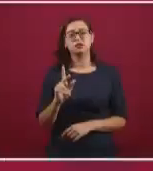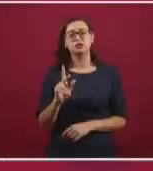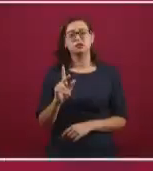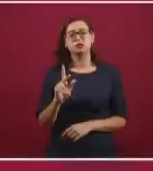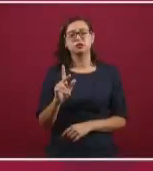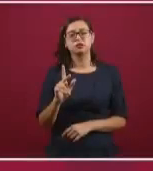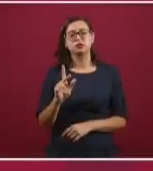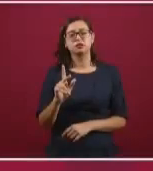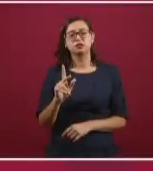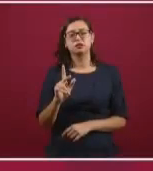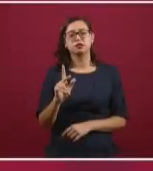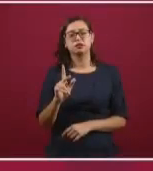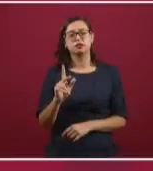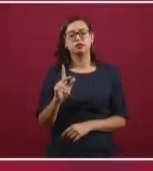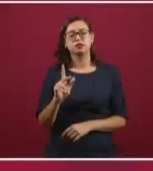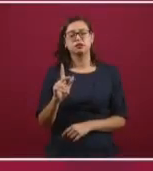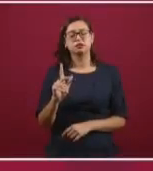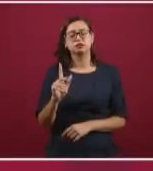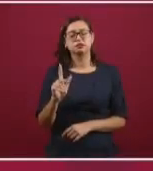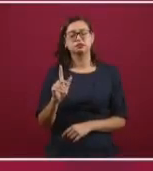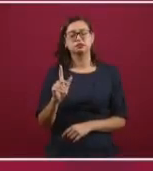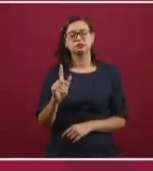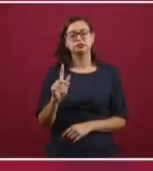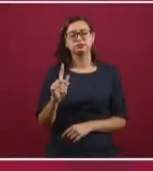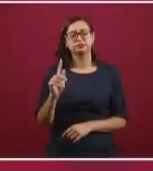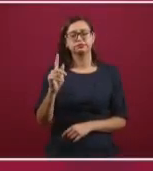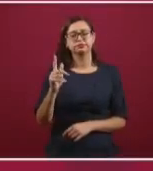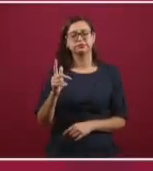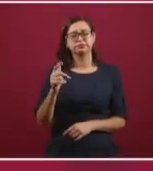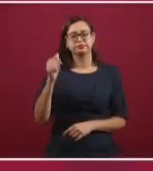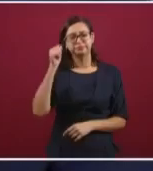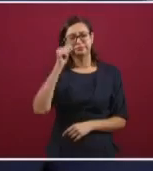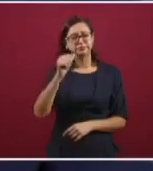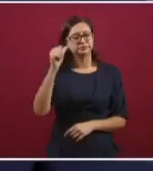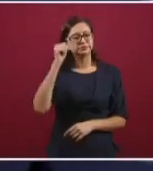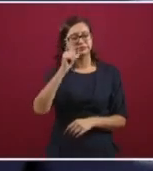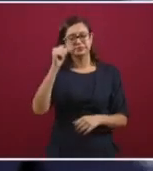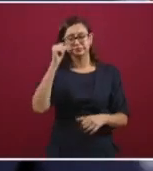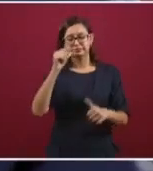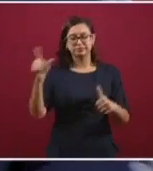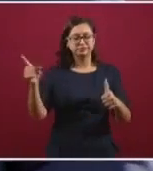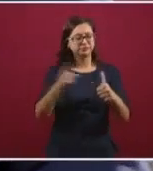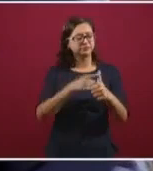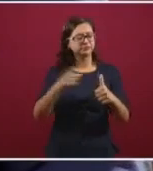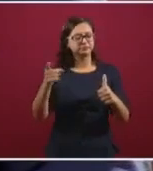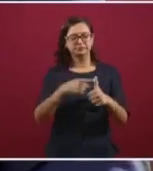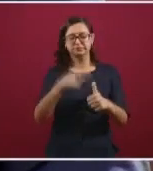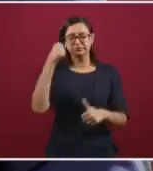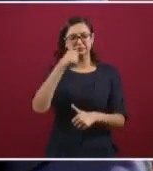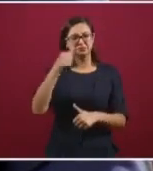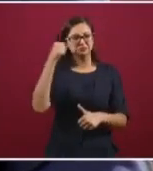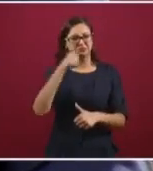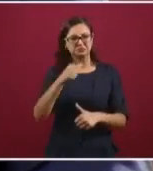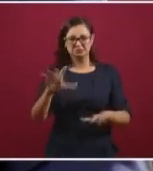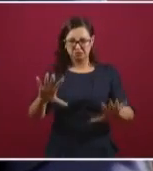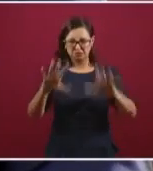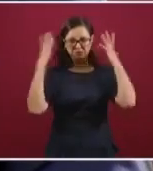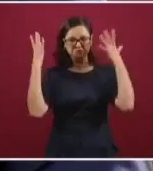siempre y por todo al uso de la fuerza.